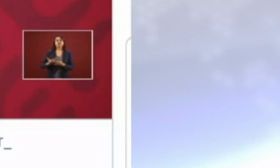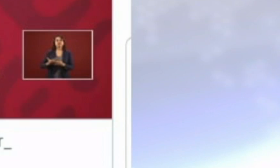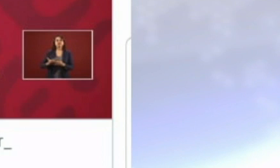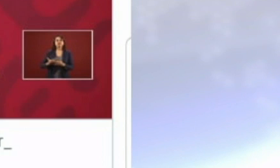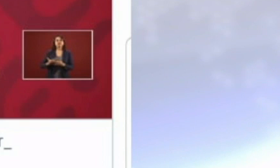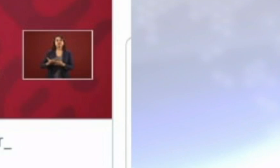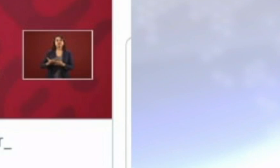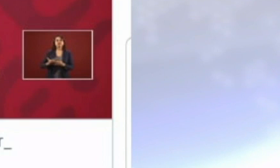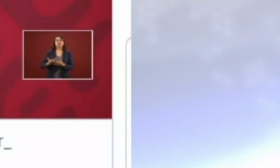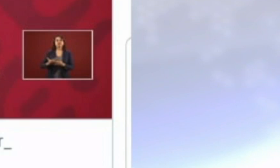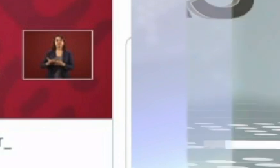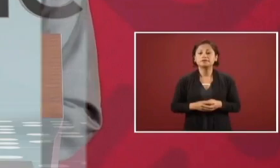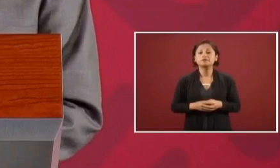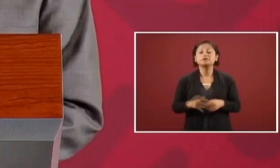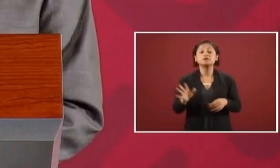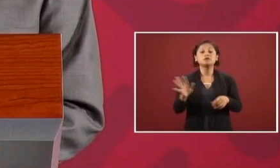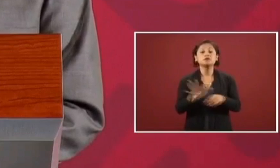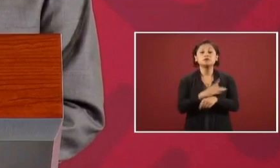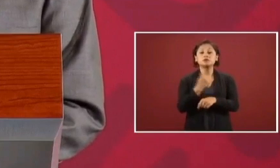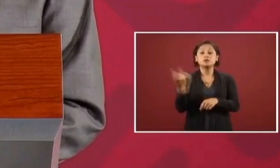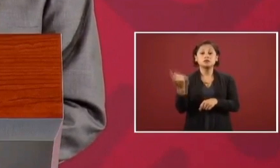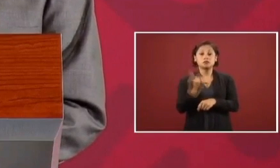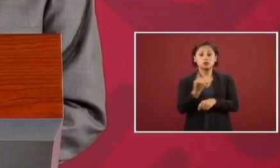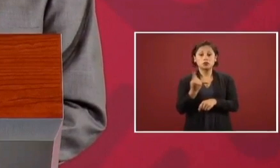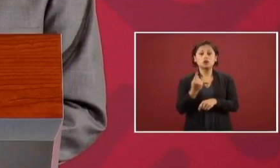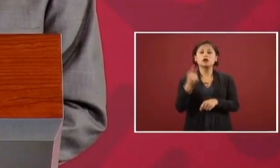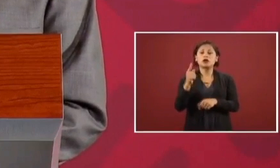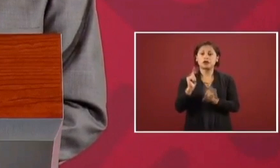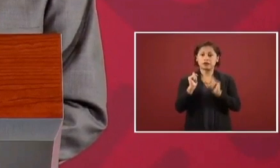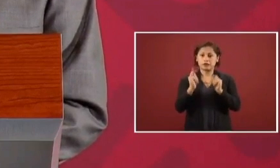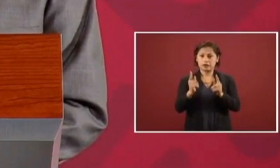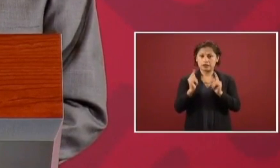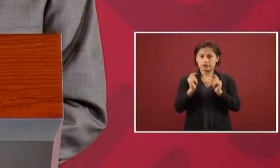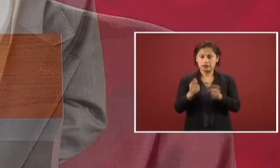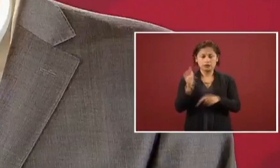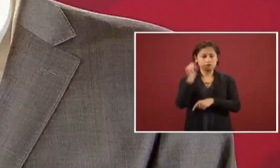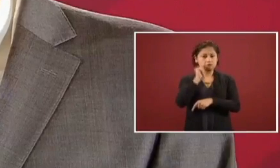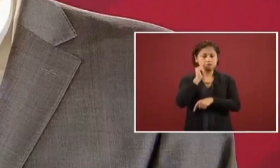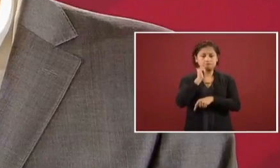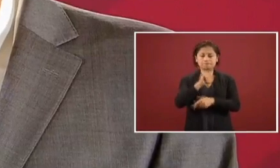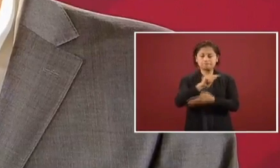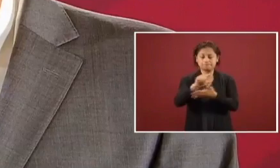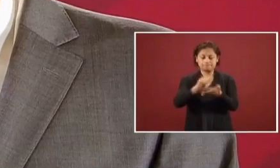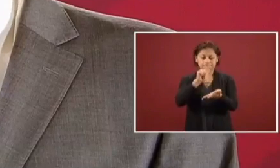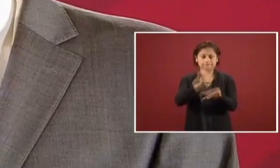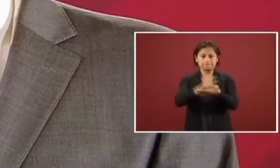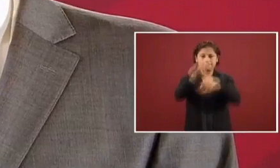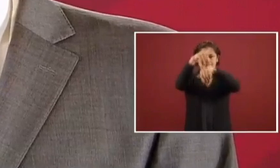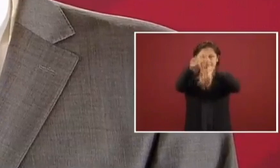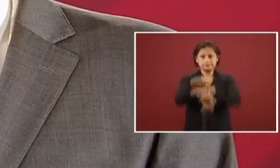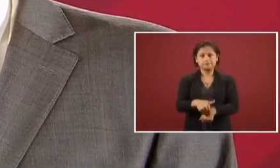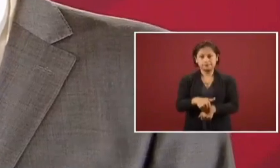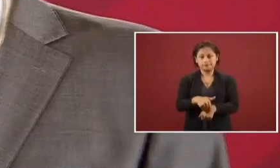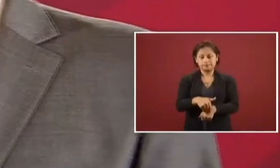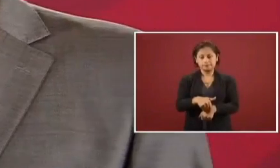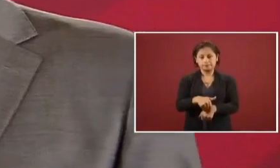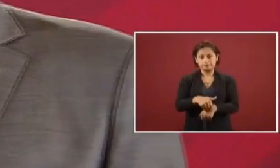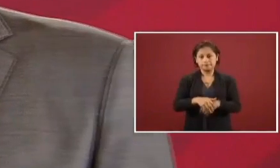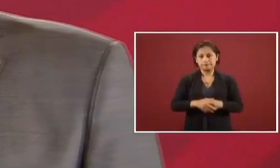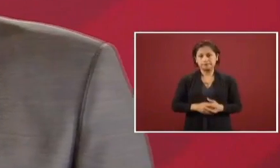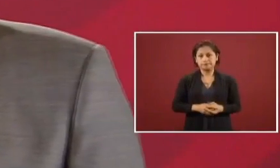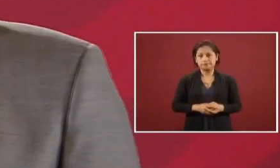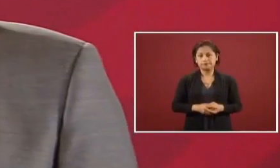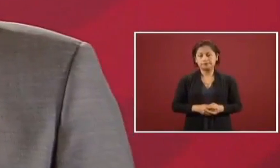ejemplo sobre todo a todos los gobiernos estatales y municipales en estos momentos en la mañana está aclarando